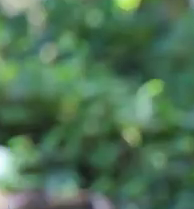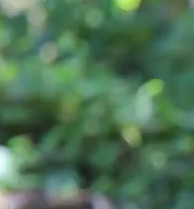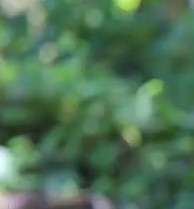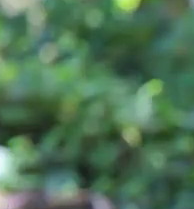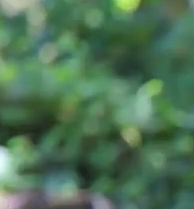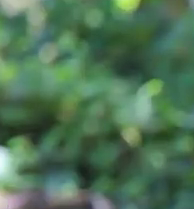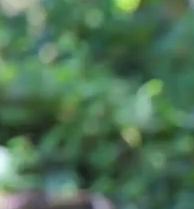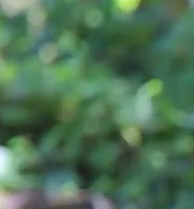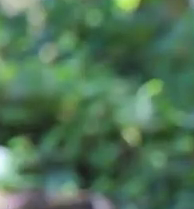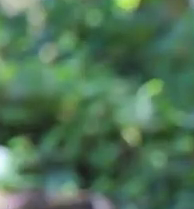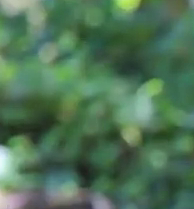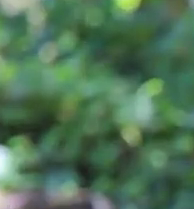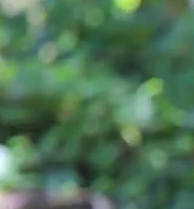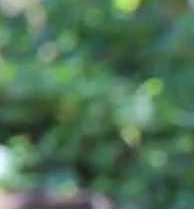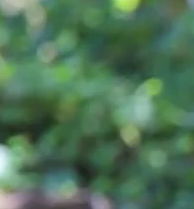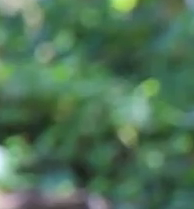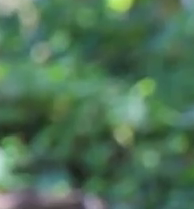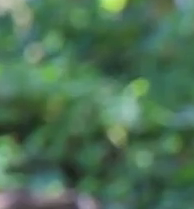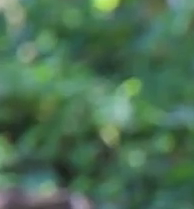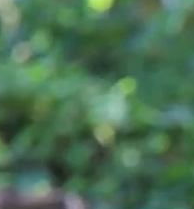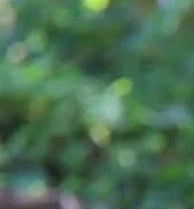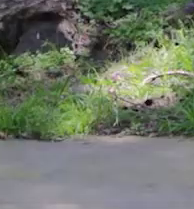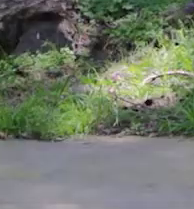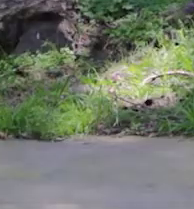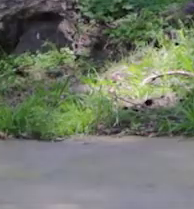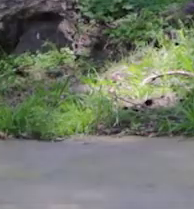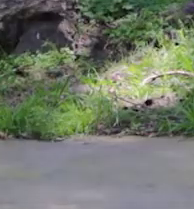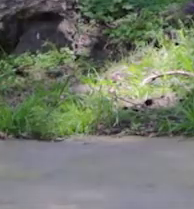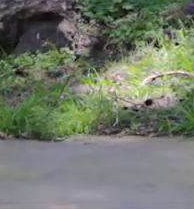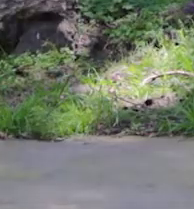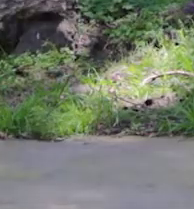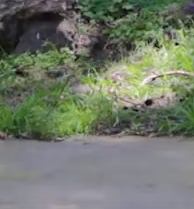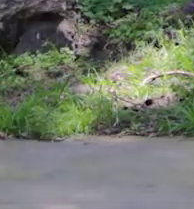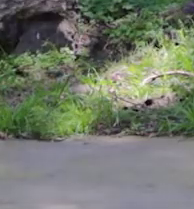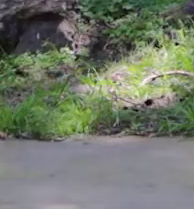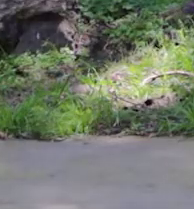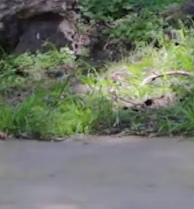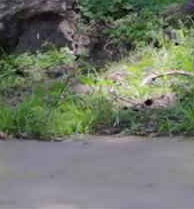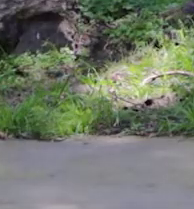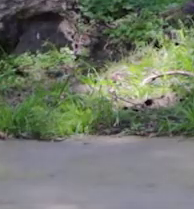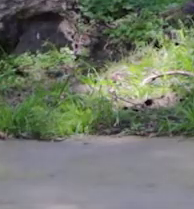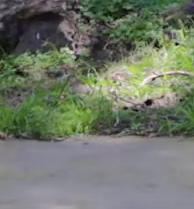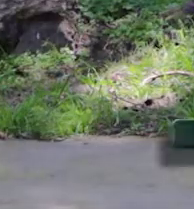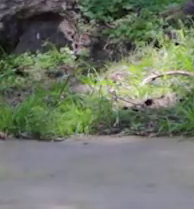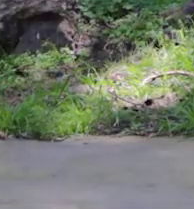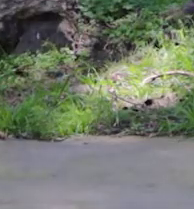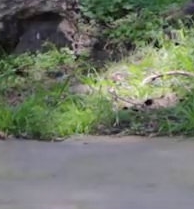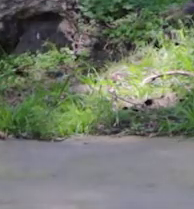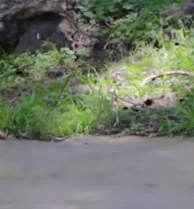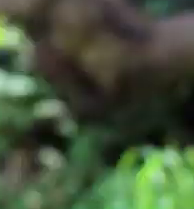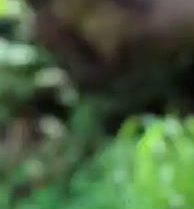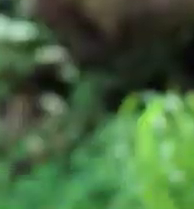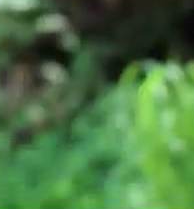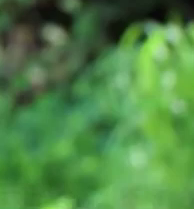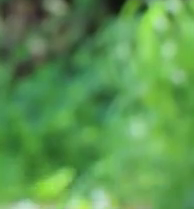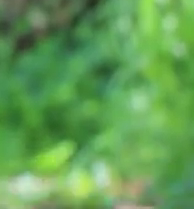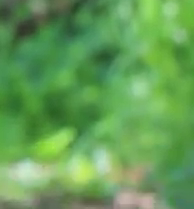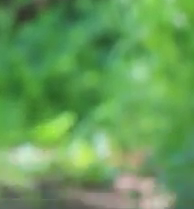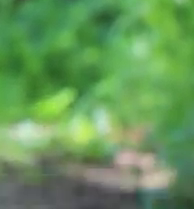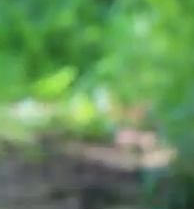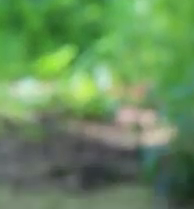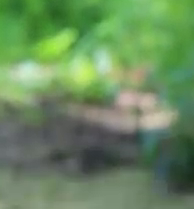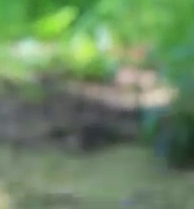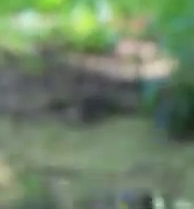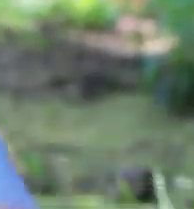y vamos a trabajar la pierna bajamos flexión amos muy bien exactamente ahí muy bien hecho y ahí ahí bien